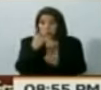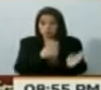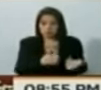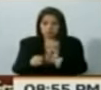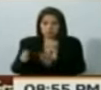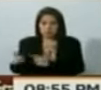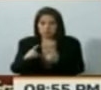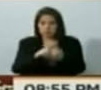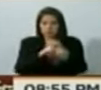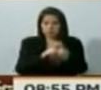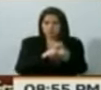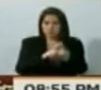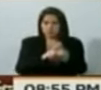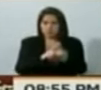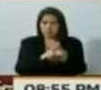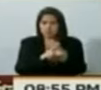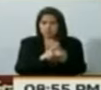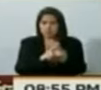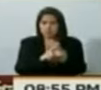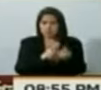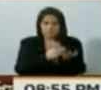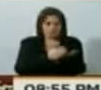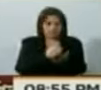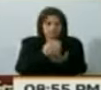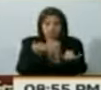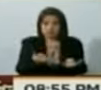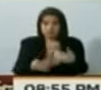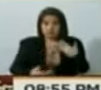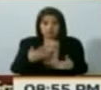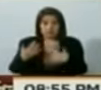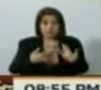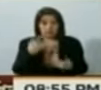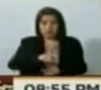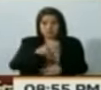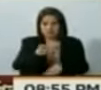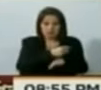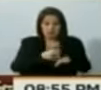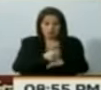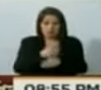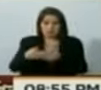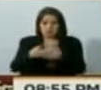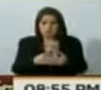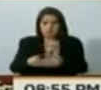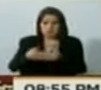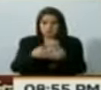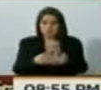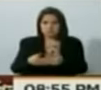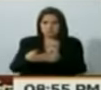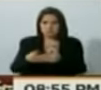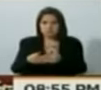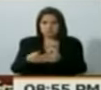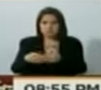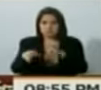Primera, la cual ya se encuentra activada y obedece la necesidad del gobierno de los Estados Unidos de obtener los 35